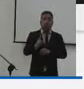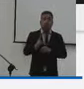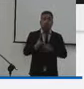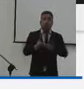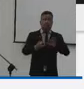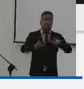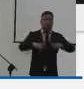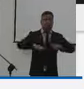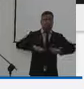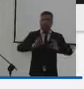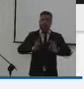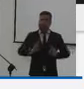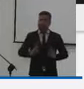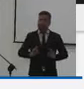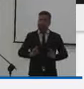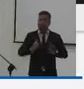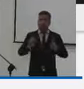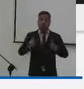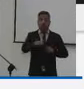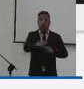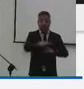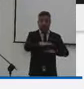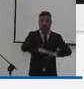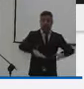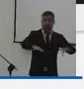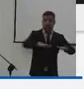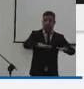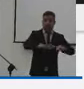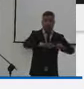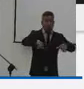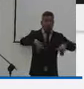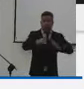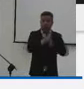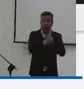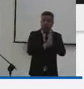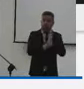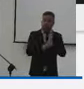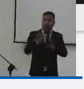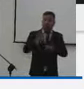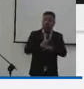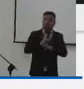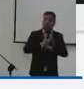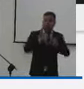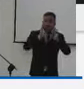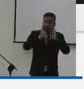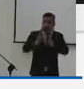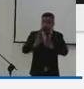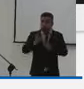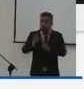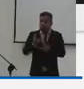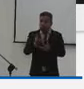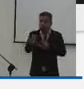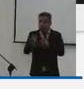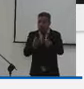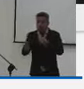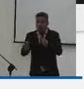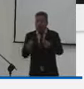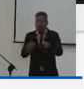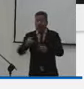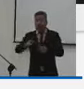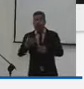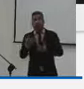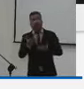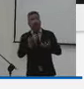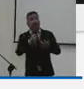administración sin embargo estos escenarios no tienen programas regulares para atender las diferentes poblaciones